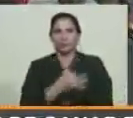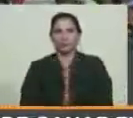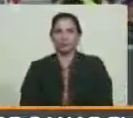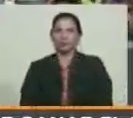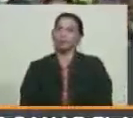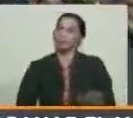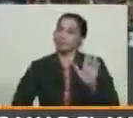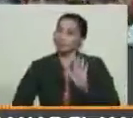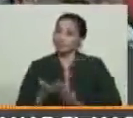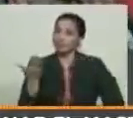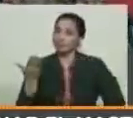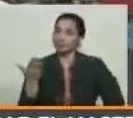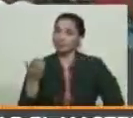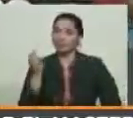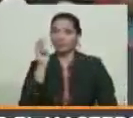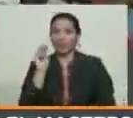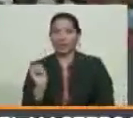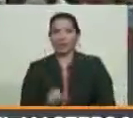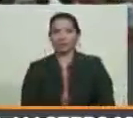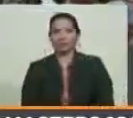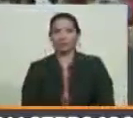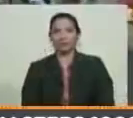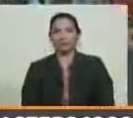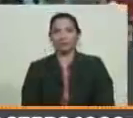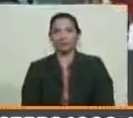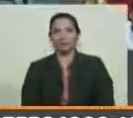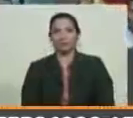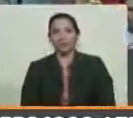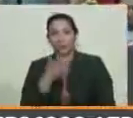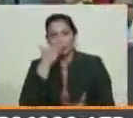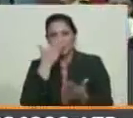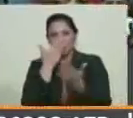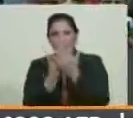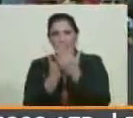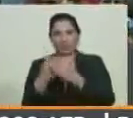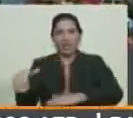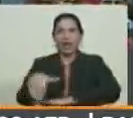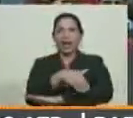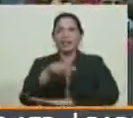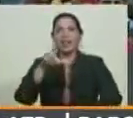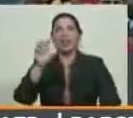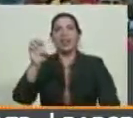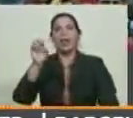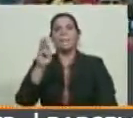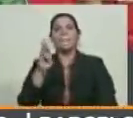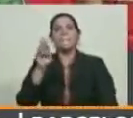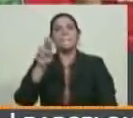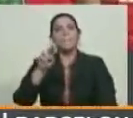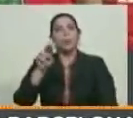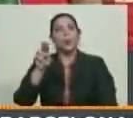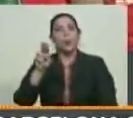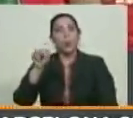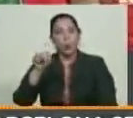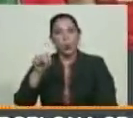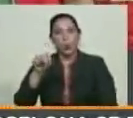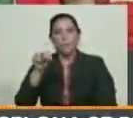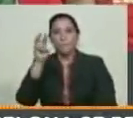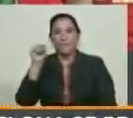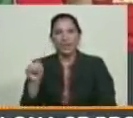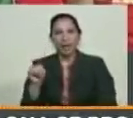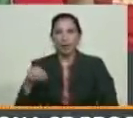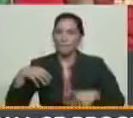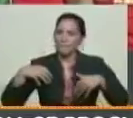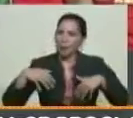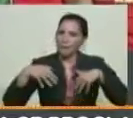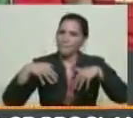allá, desde el frente de la calle Lebrún en Petare. Y veníamos caminando y sobre